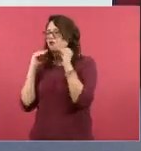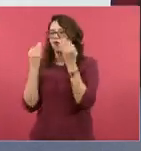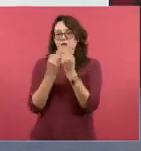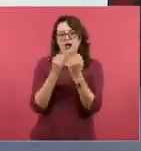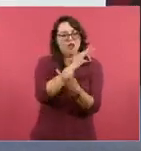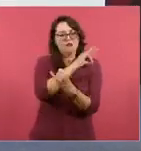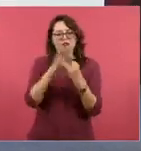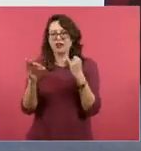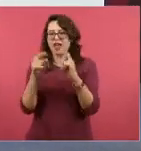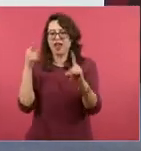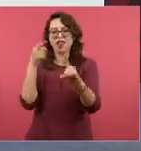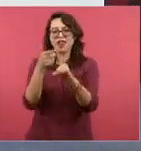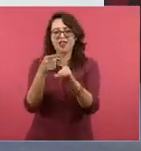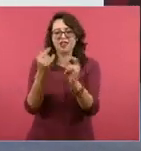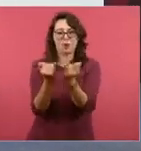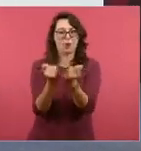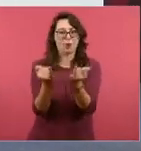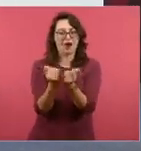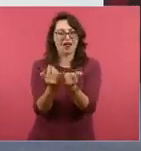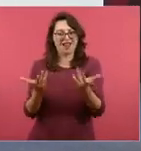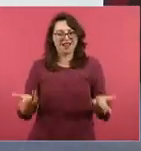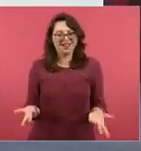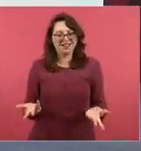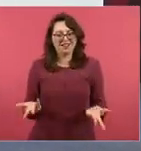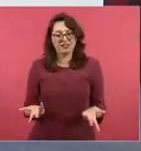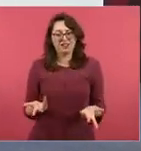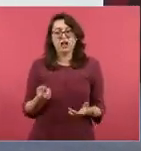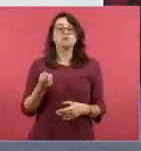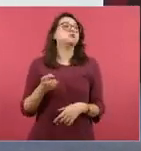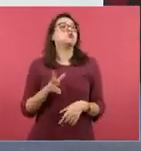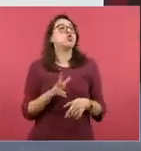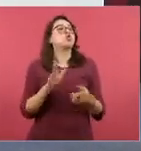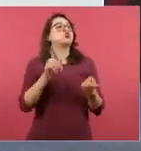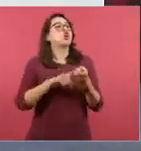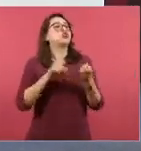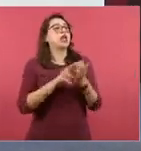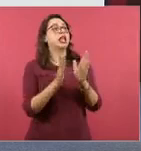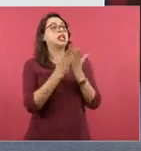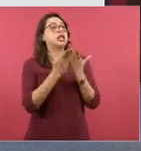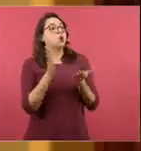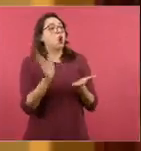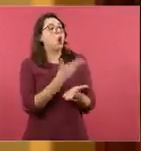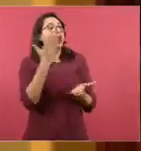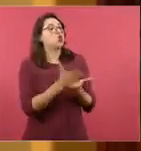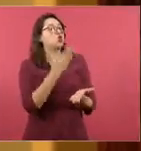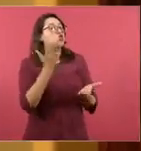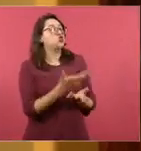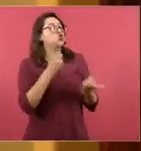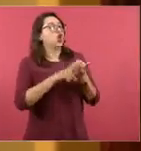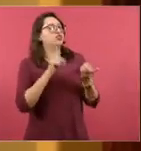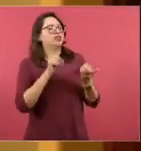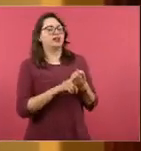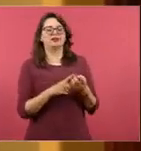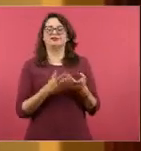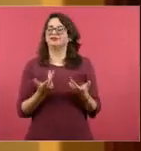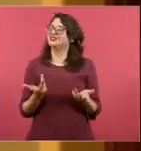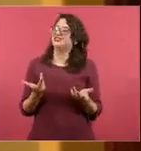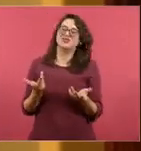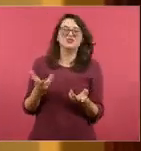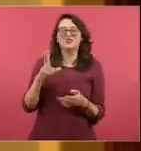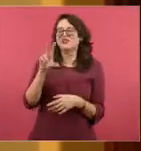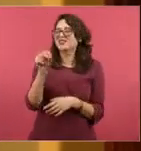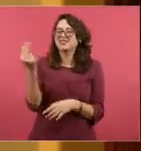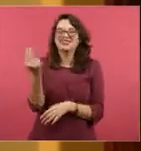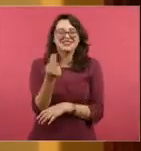visión transversal. Si yo pudiera poner la matemática como una flecha y la pudiera